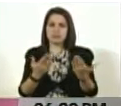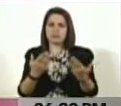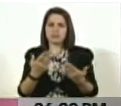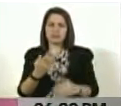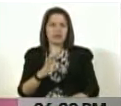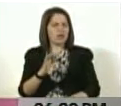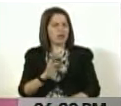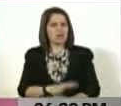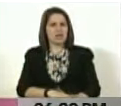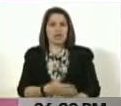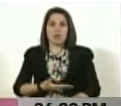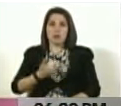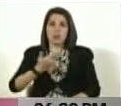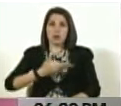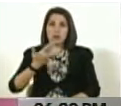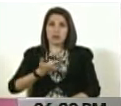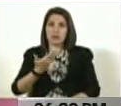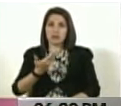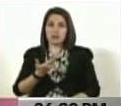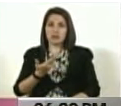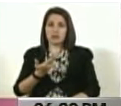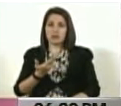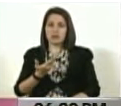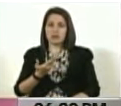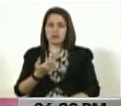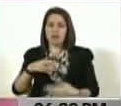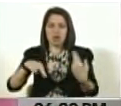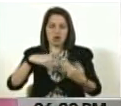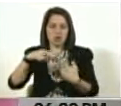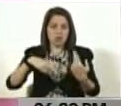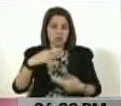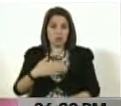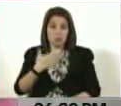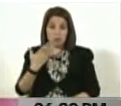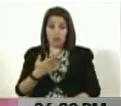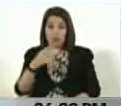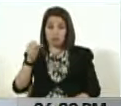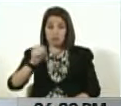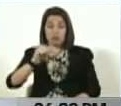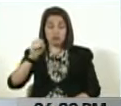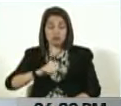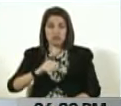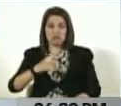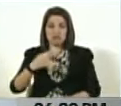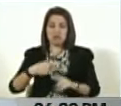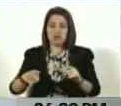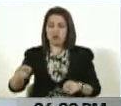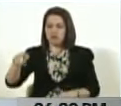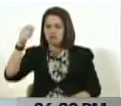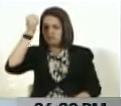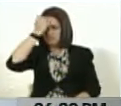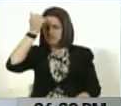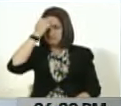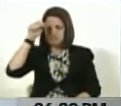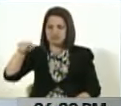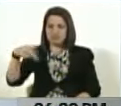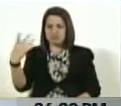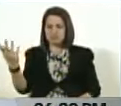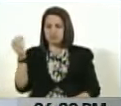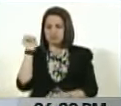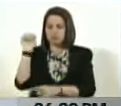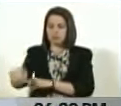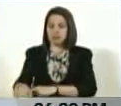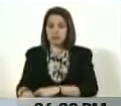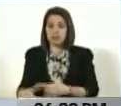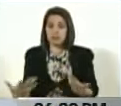importante, que nosotros tenemos una premisa, los revolucionarios podemos donde los ineptos no. Y nosotros estamos seguros que vamos a poder